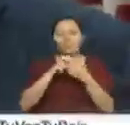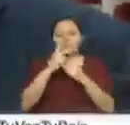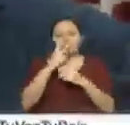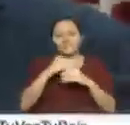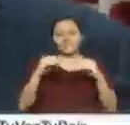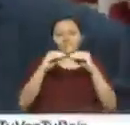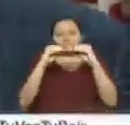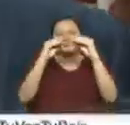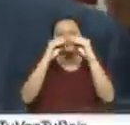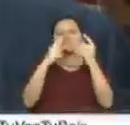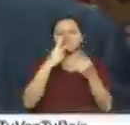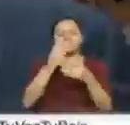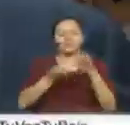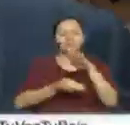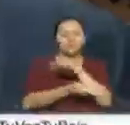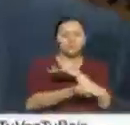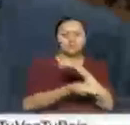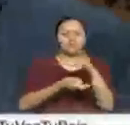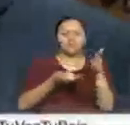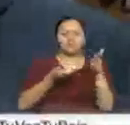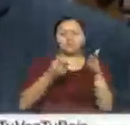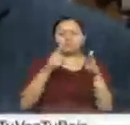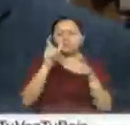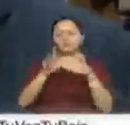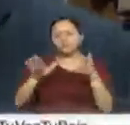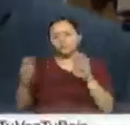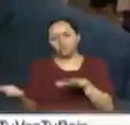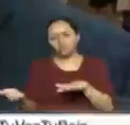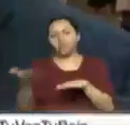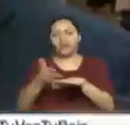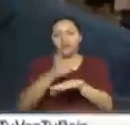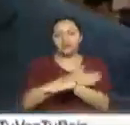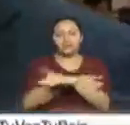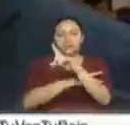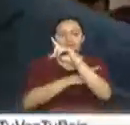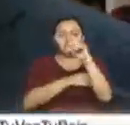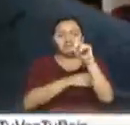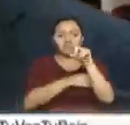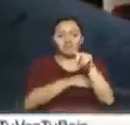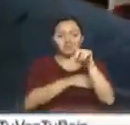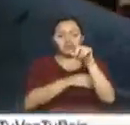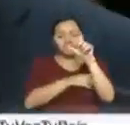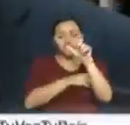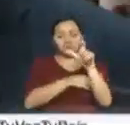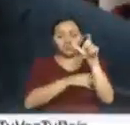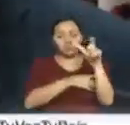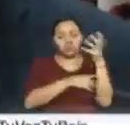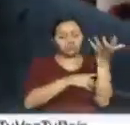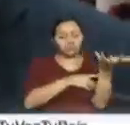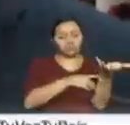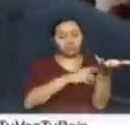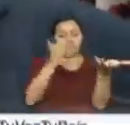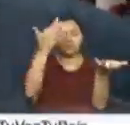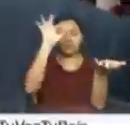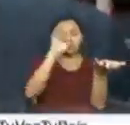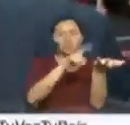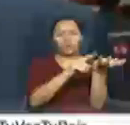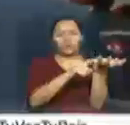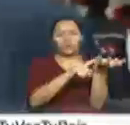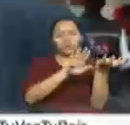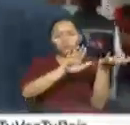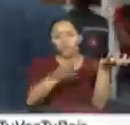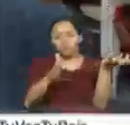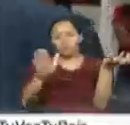principalmente homicidios y asesinatos. Estábamos sobre 19 homicidios y asesinatos por cada 100.000 habitantes en el 2006. Hoy